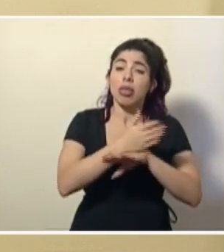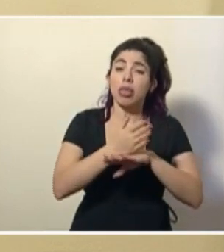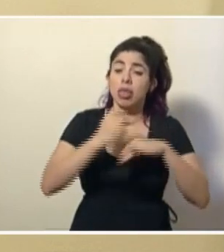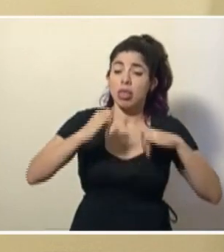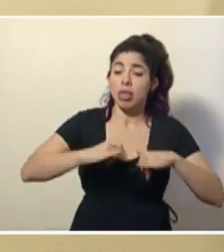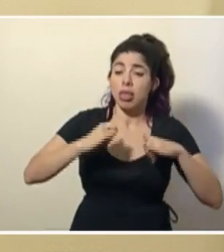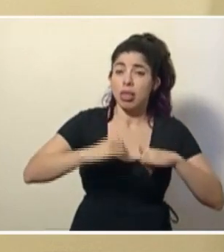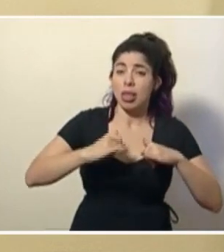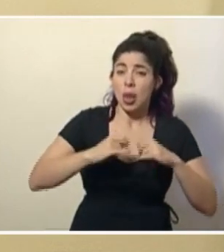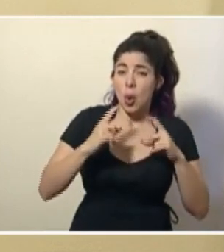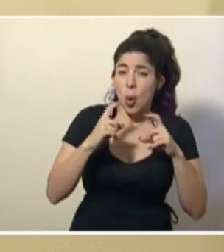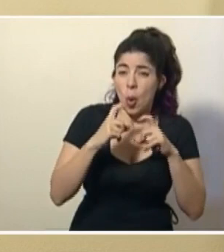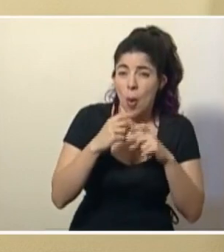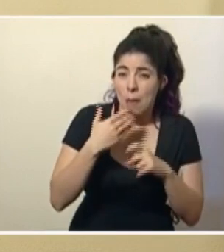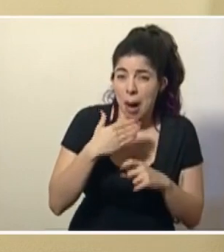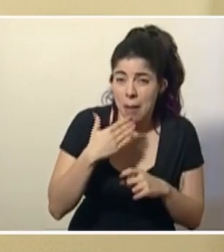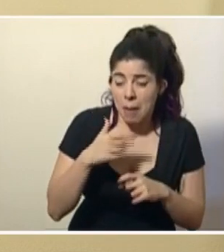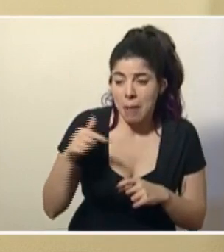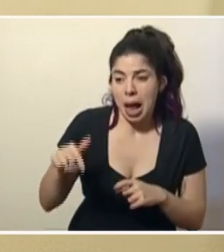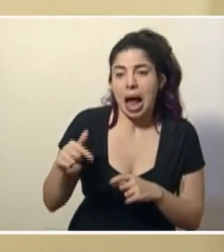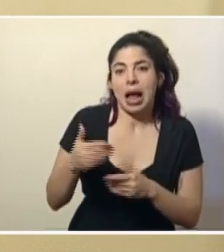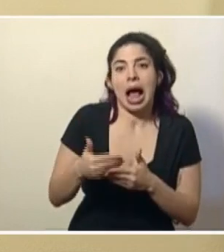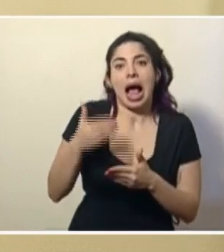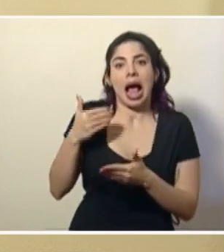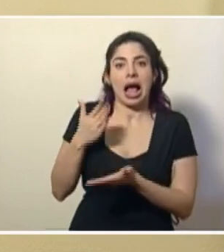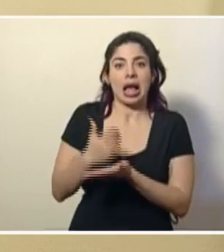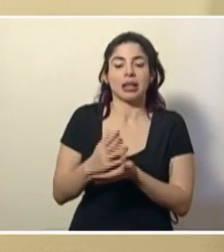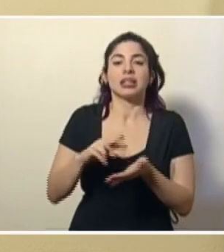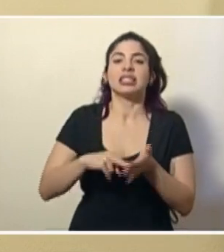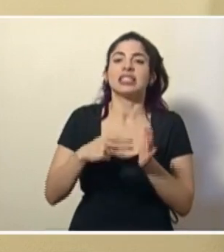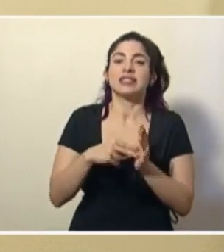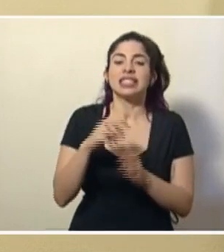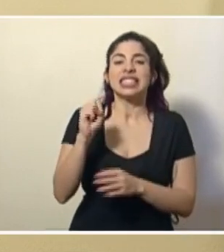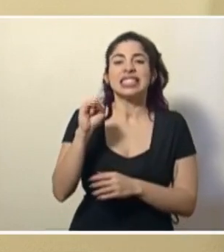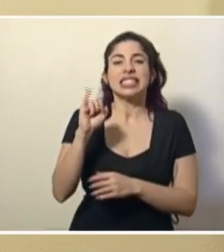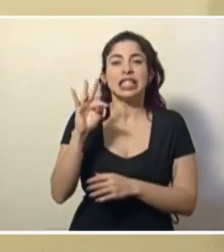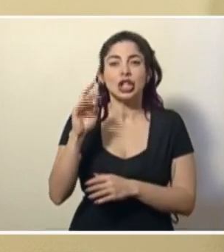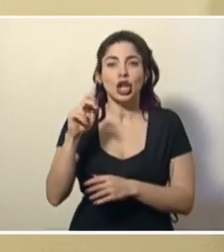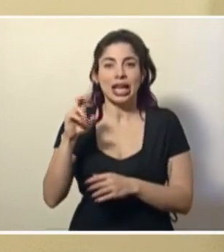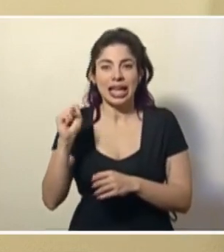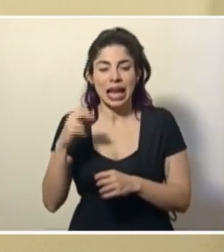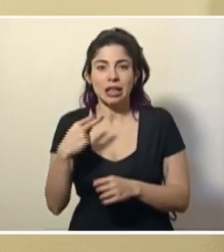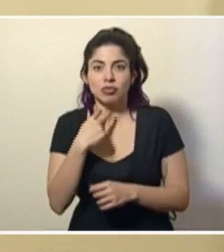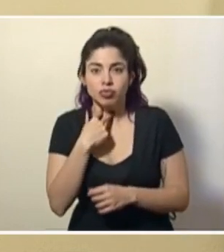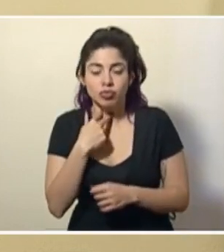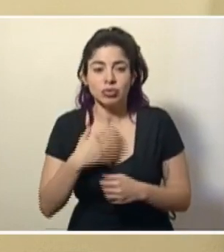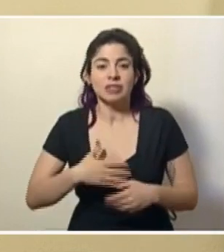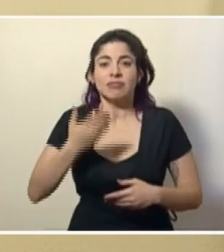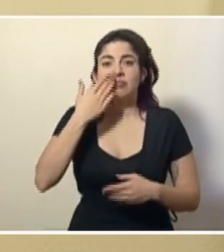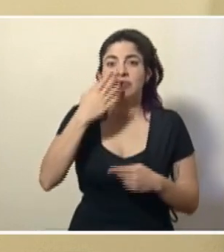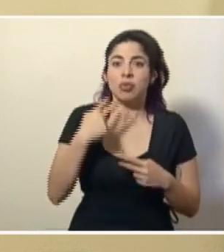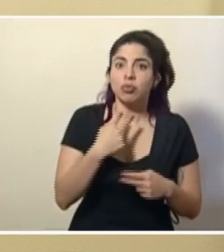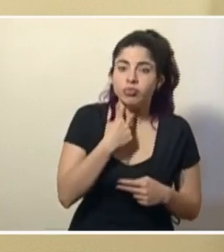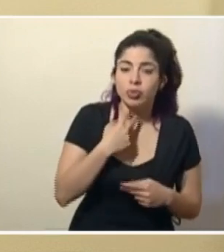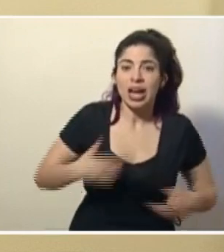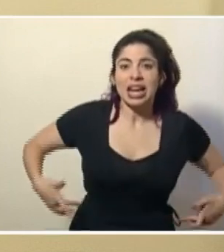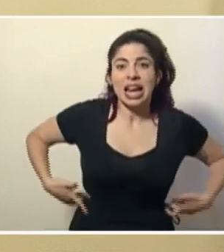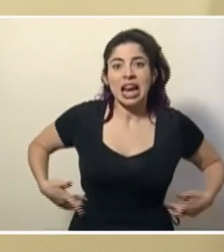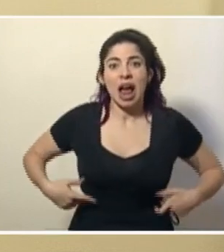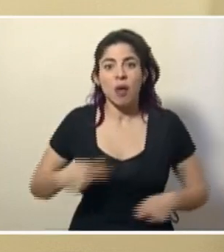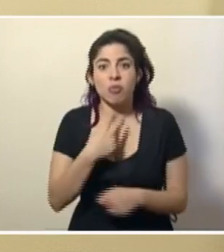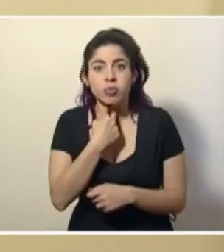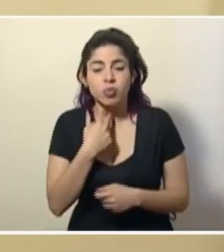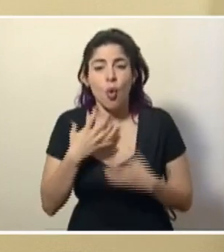su máxima complejidad. Estamos hablando de tormenta de citoquinas, insuficiencia respiratoria, insuficiencia renal,